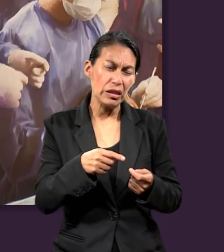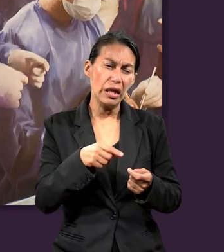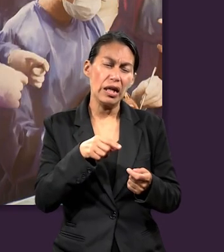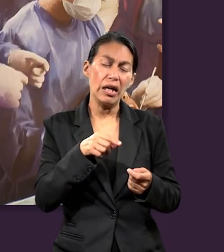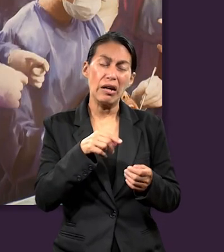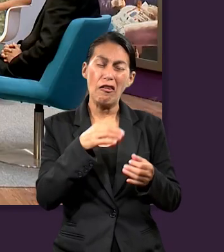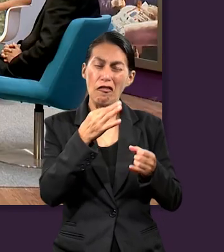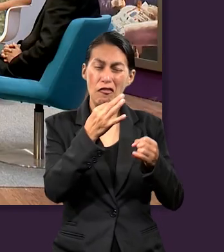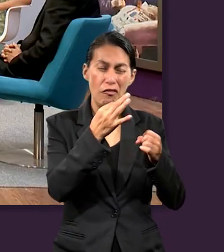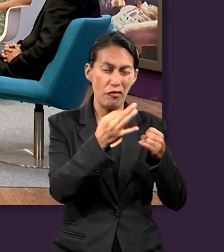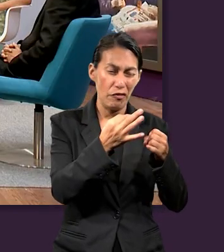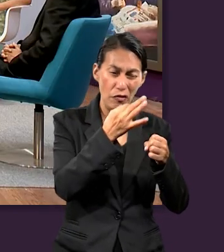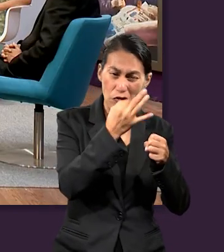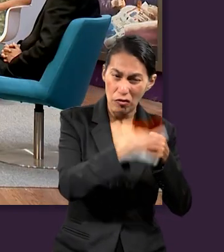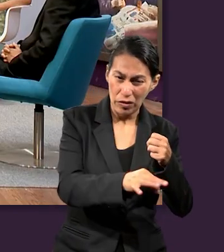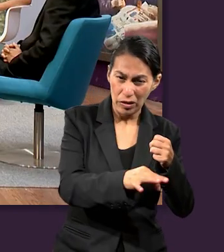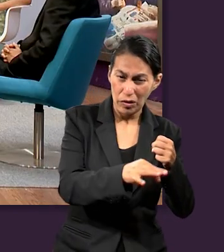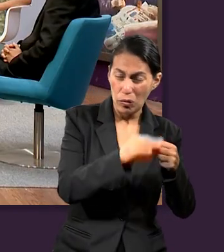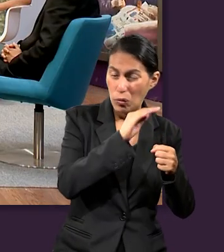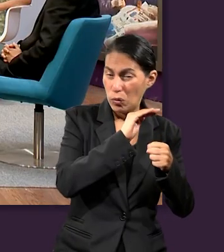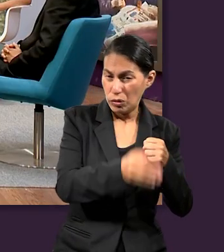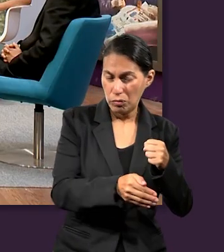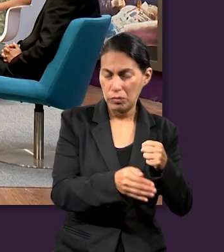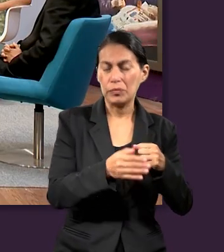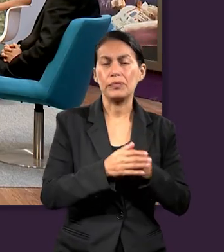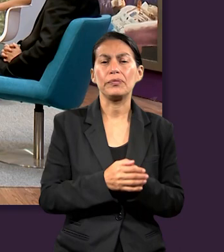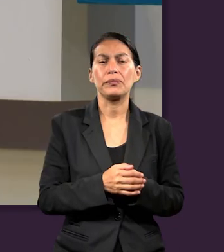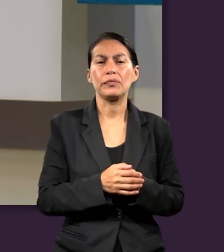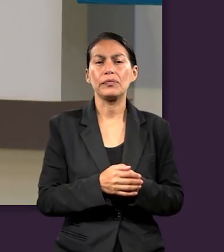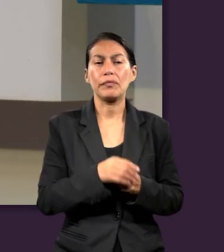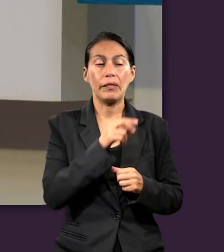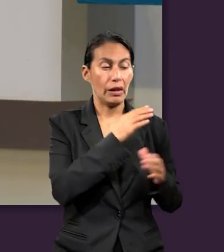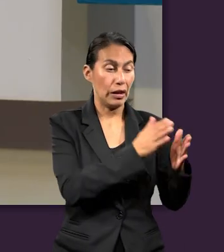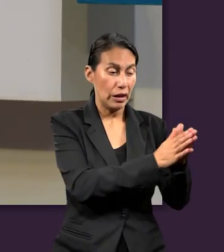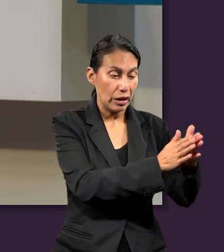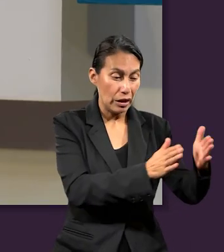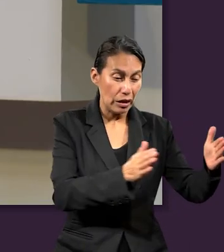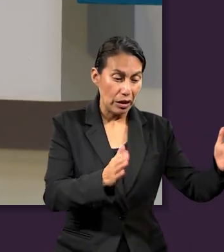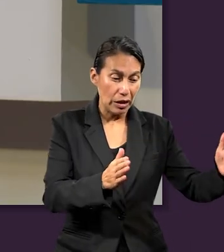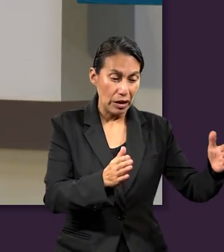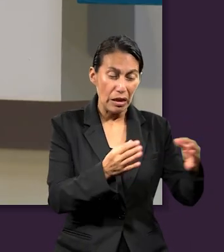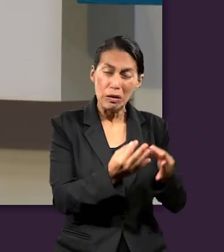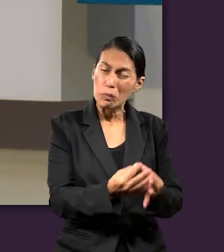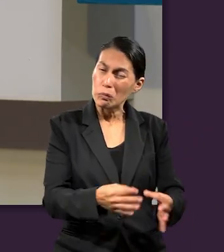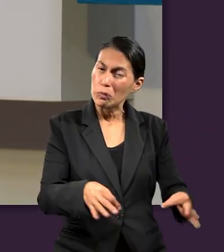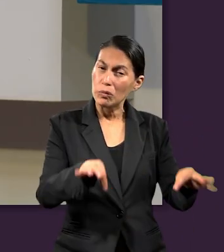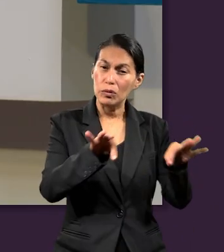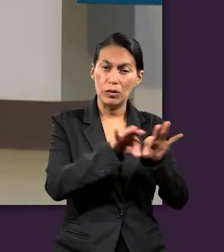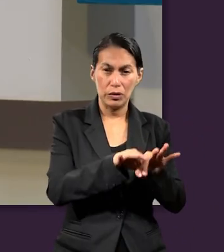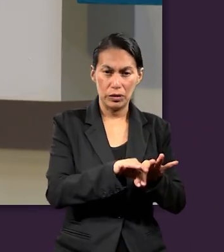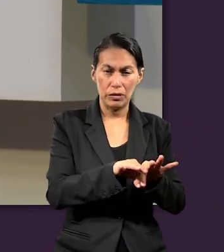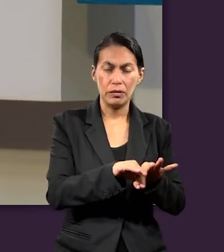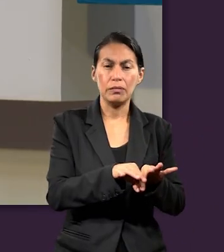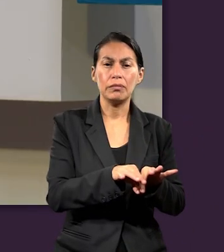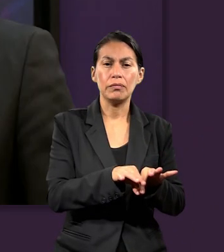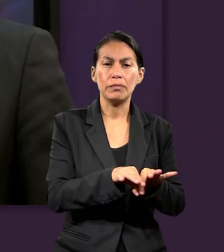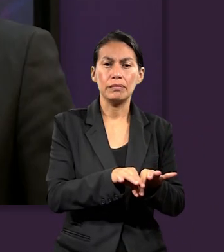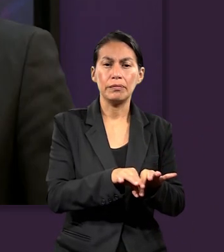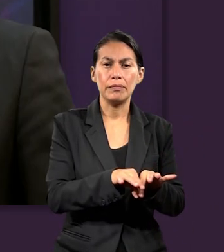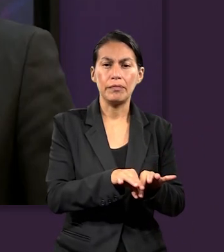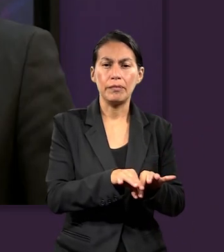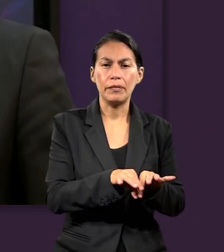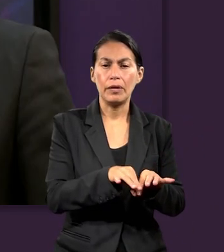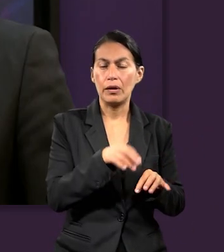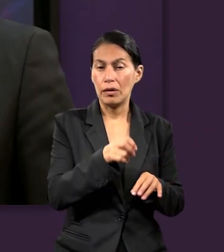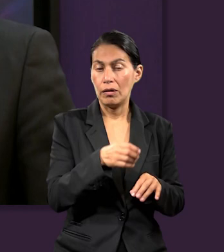como el fin de ese periodo de apogeo esa parte es muy importante porque estamos hablando de una